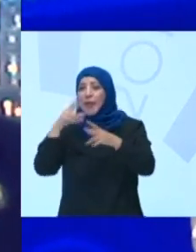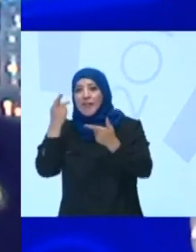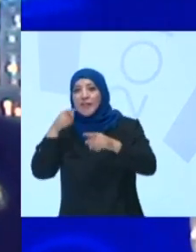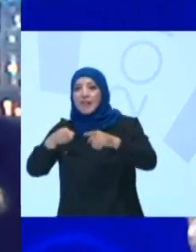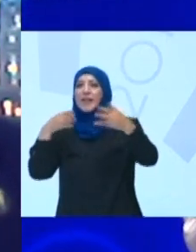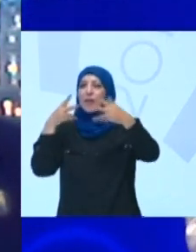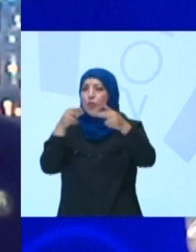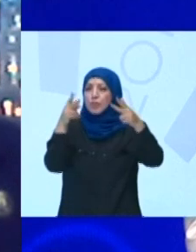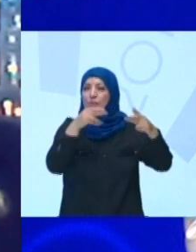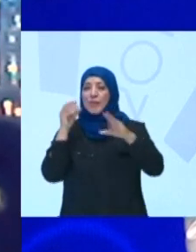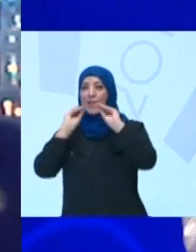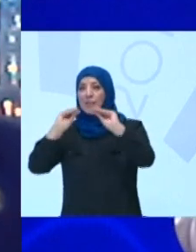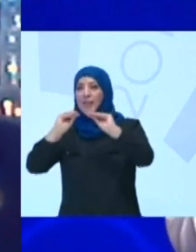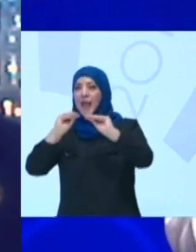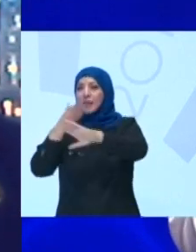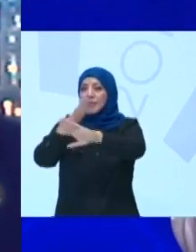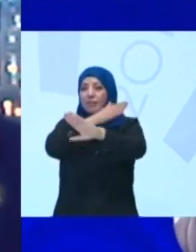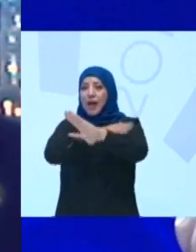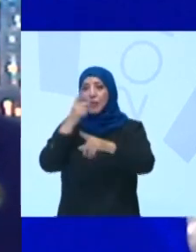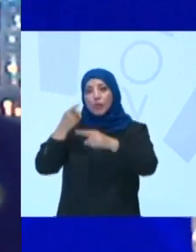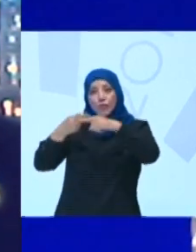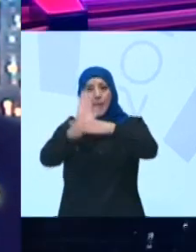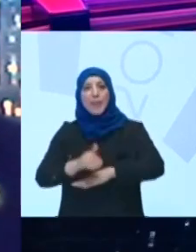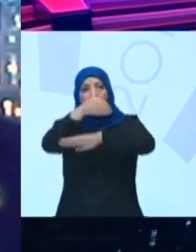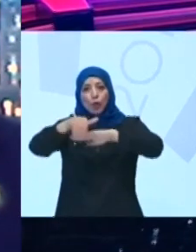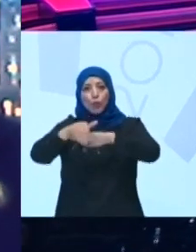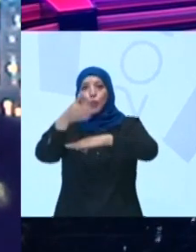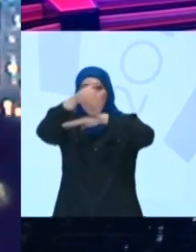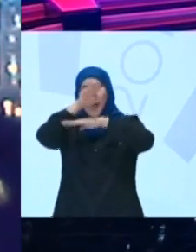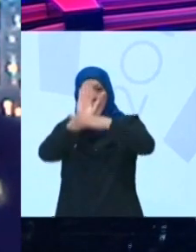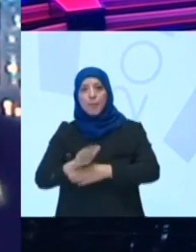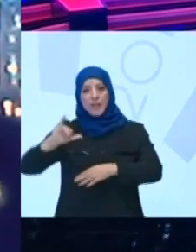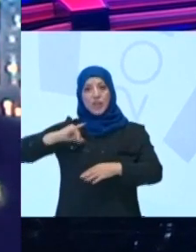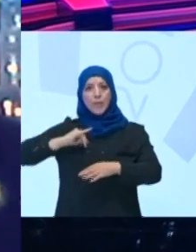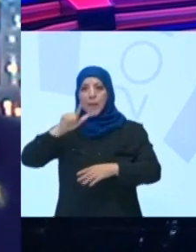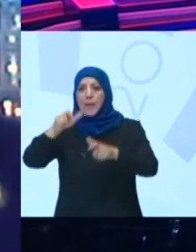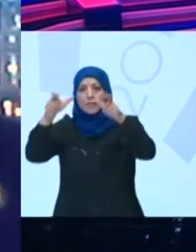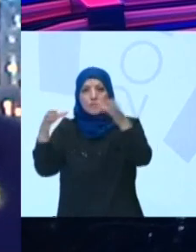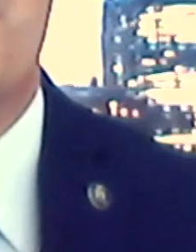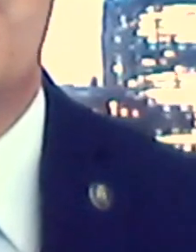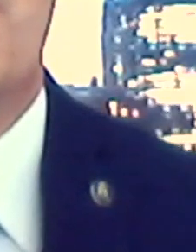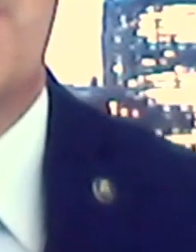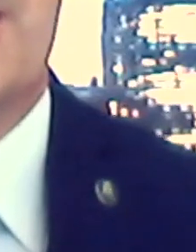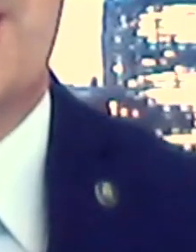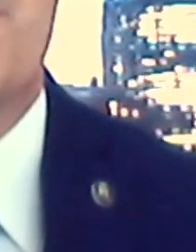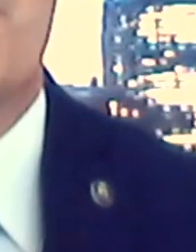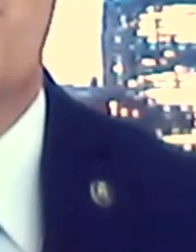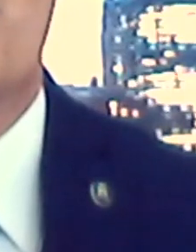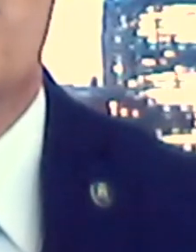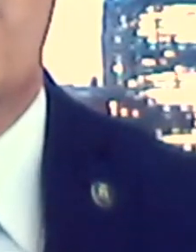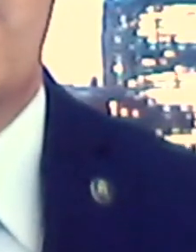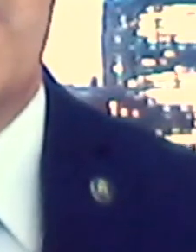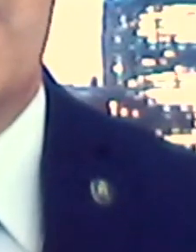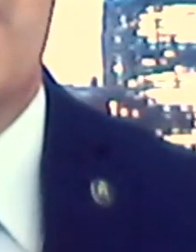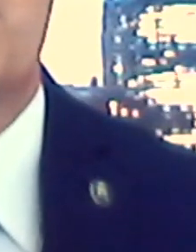seguramente que sea en esa segunda vuelta donde pues gane en un principio Zebibi y también